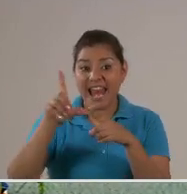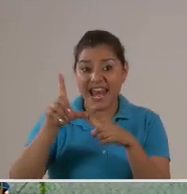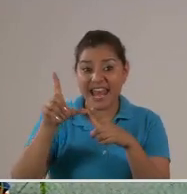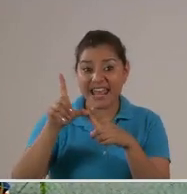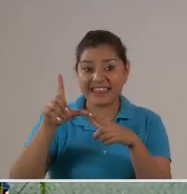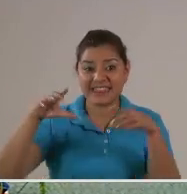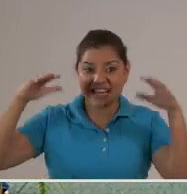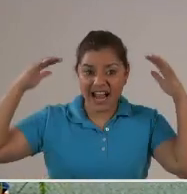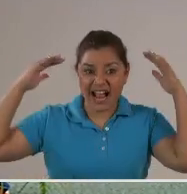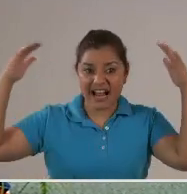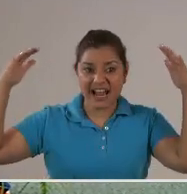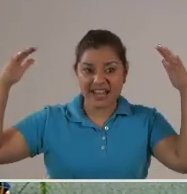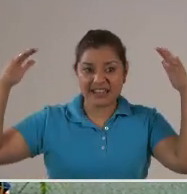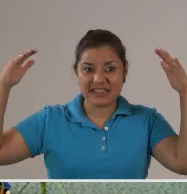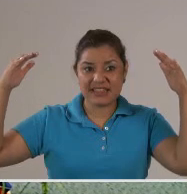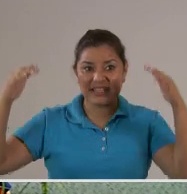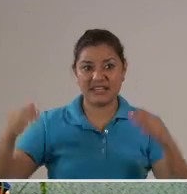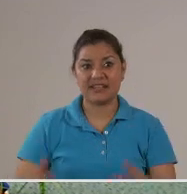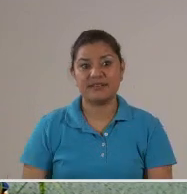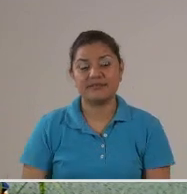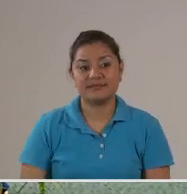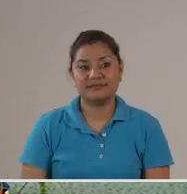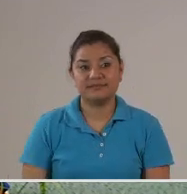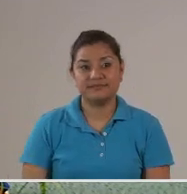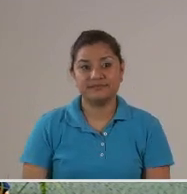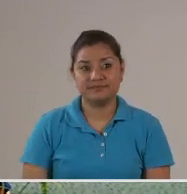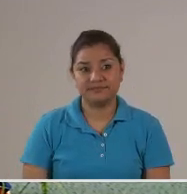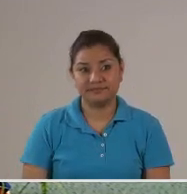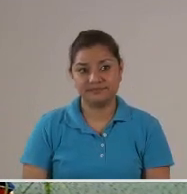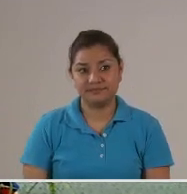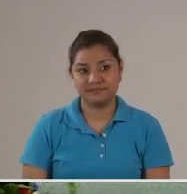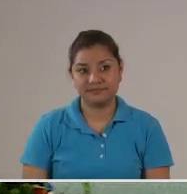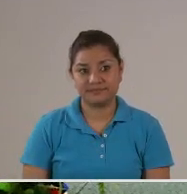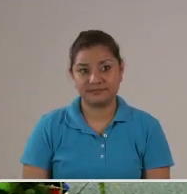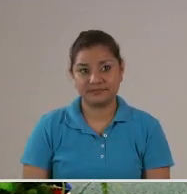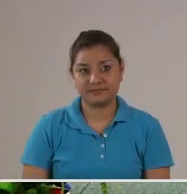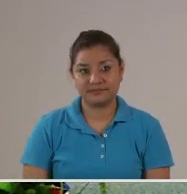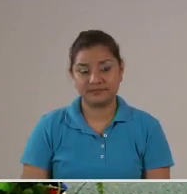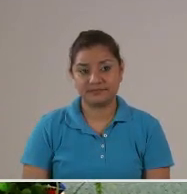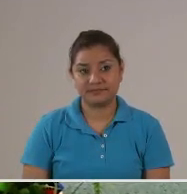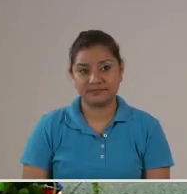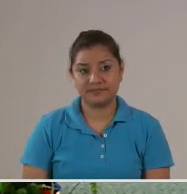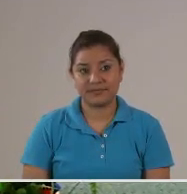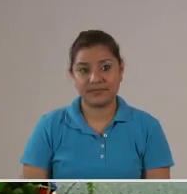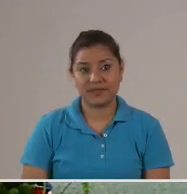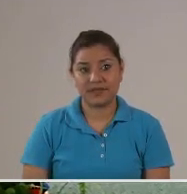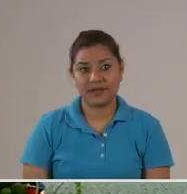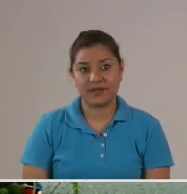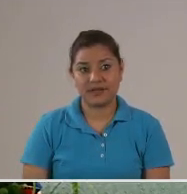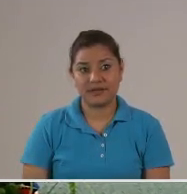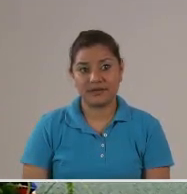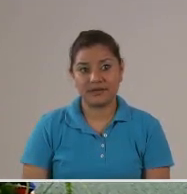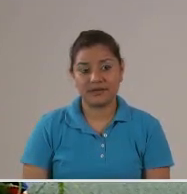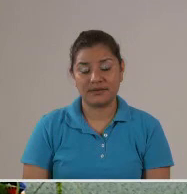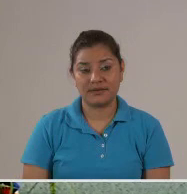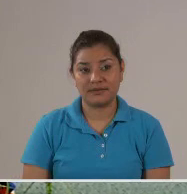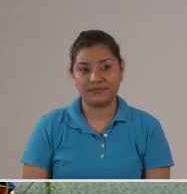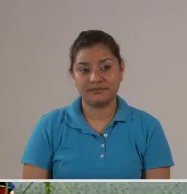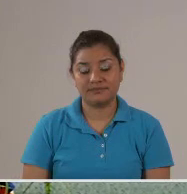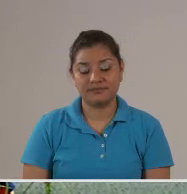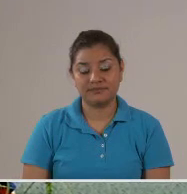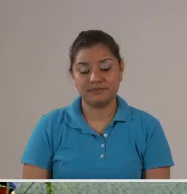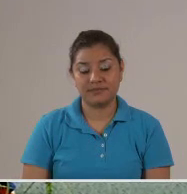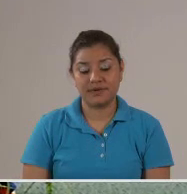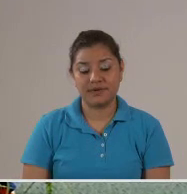mayúscula pero pero mayúsculas no habían el mayúscula se la puso el que interpretó porque no